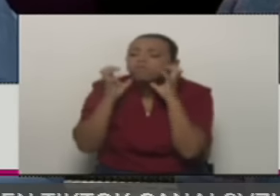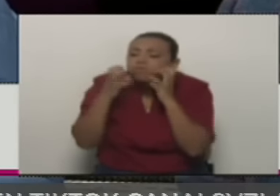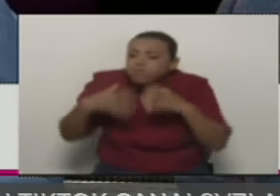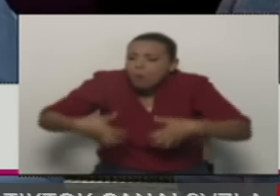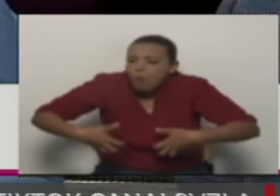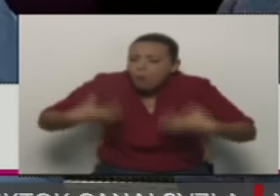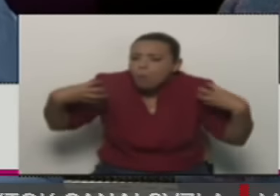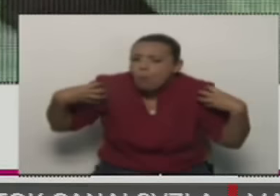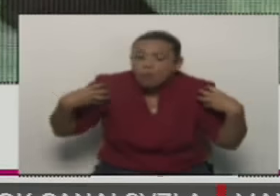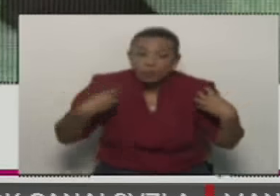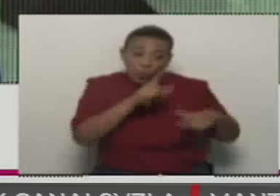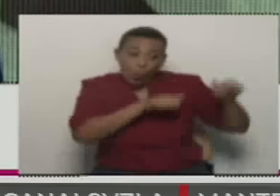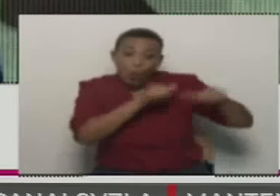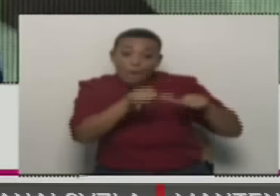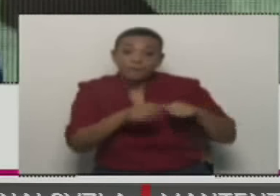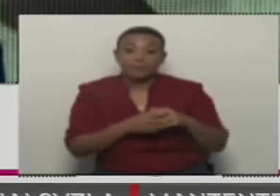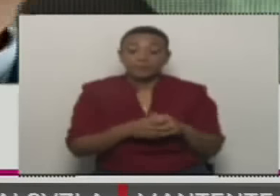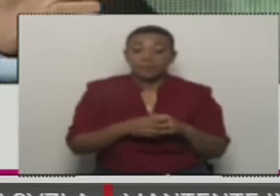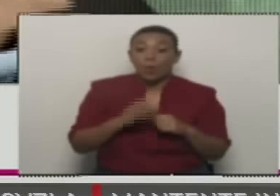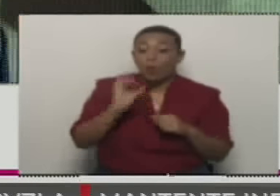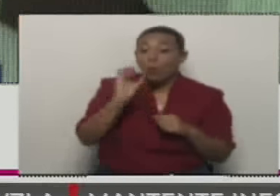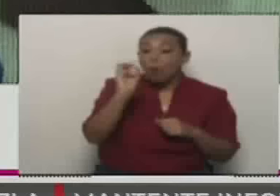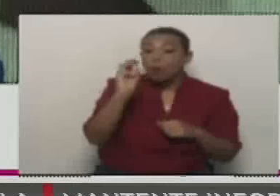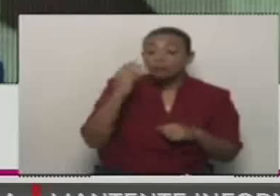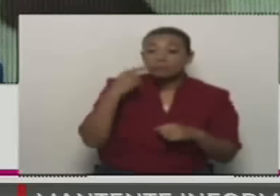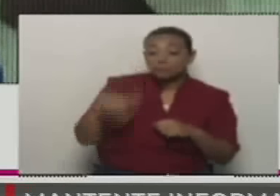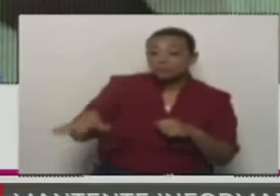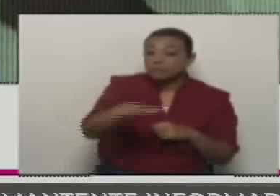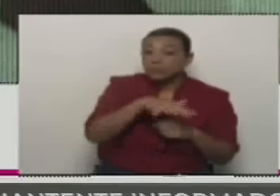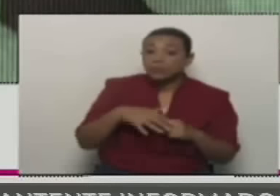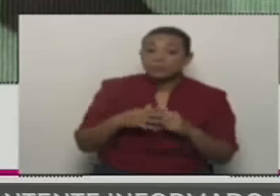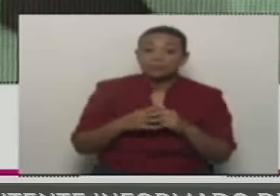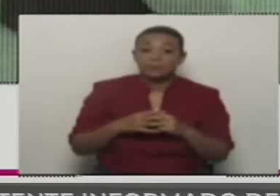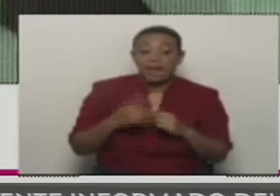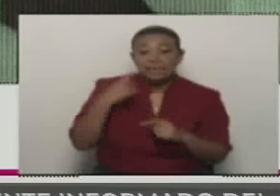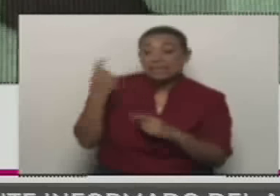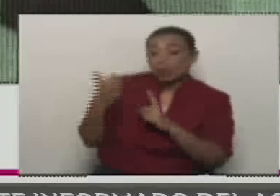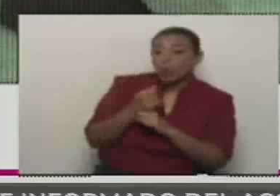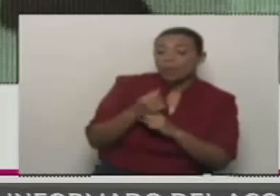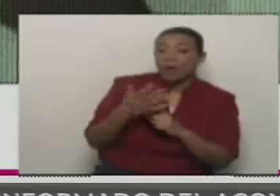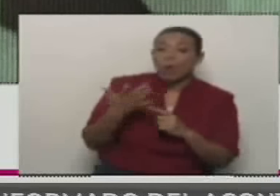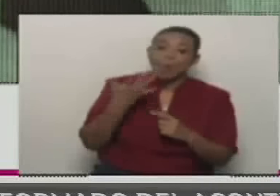nosotros, y el Homo nazi, Milei. Descubriendo ahí que